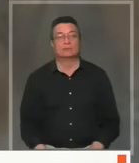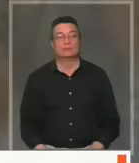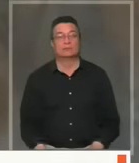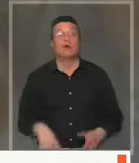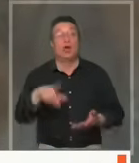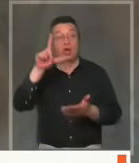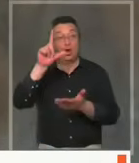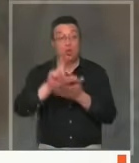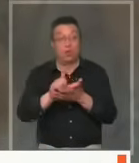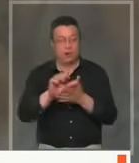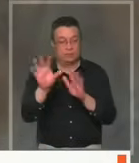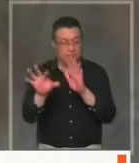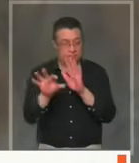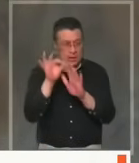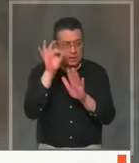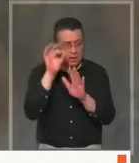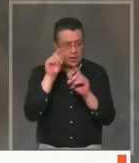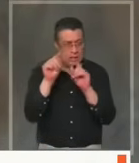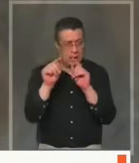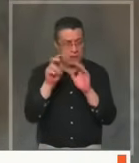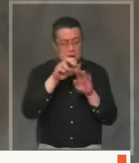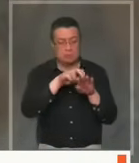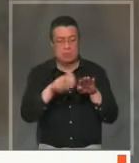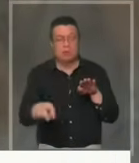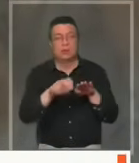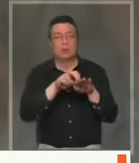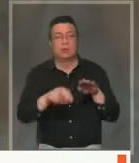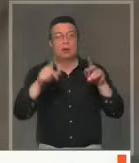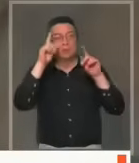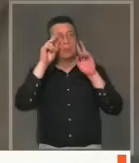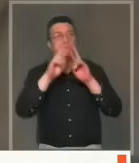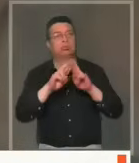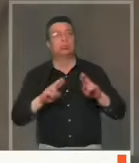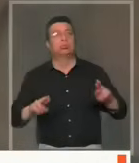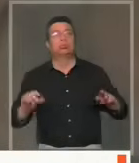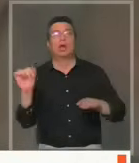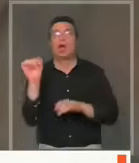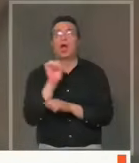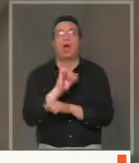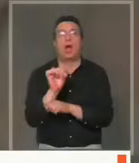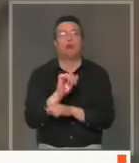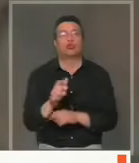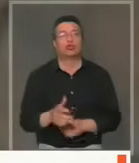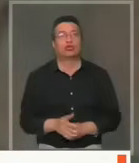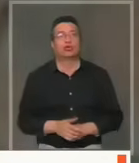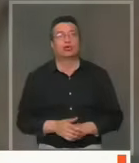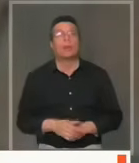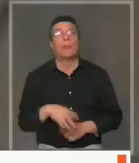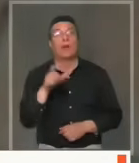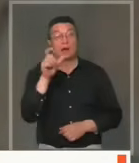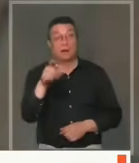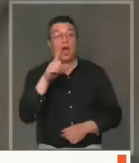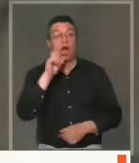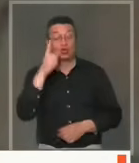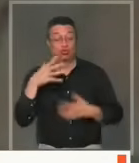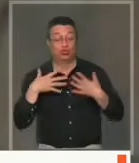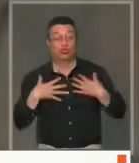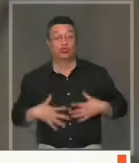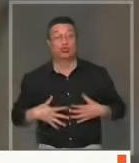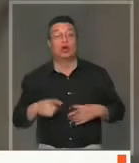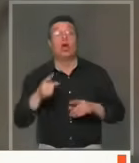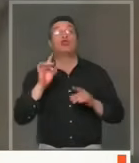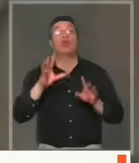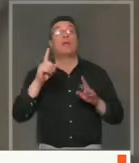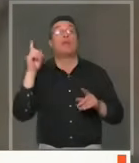El lugar estaba elegido con pinzas. Se bajaron tranquilamente del auto. El tipo de azul no solo da